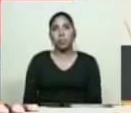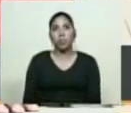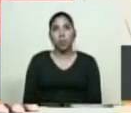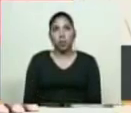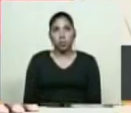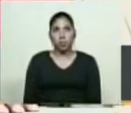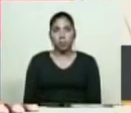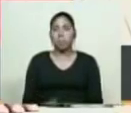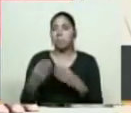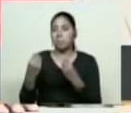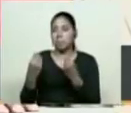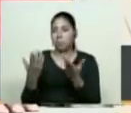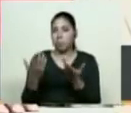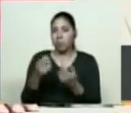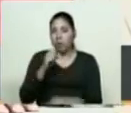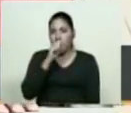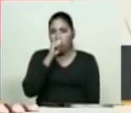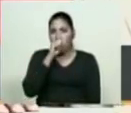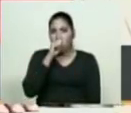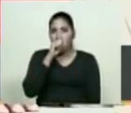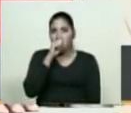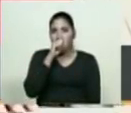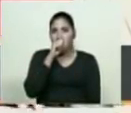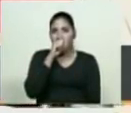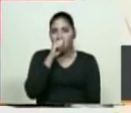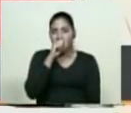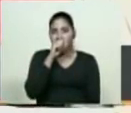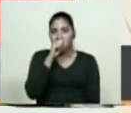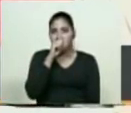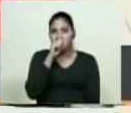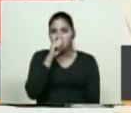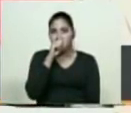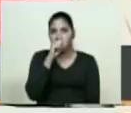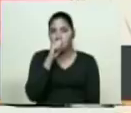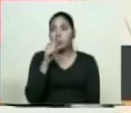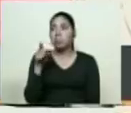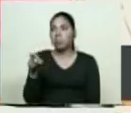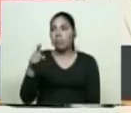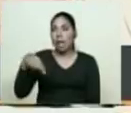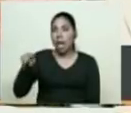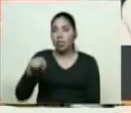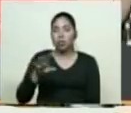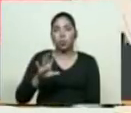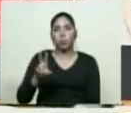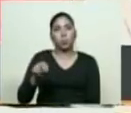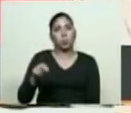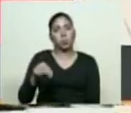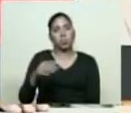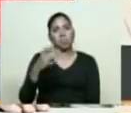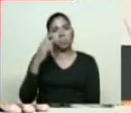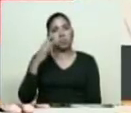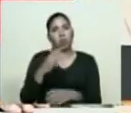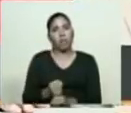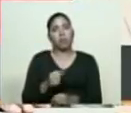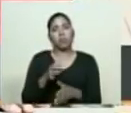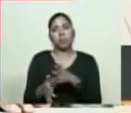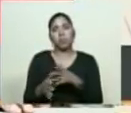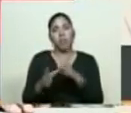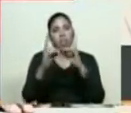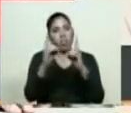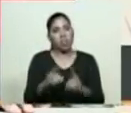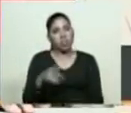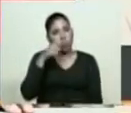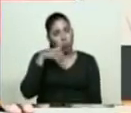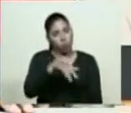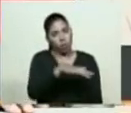Chávez tuviera la suficiente fuerza política, porque ellos jamás creyeron en el poder del pueblo y en las decisiones del pueblo.